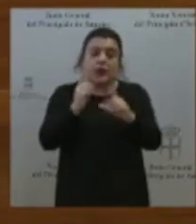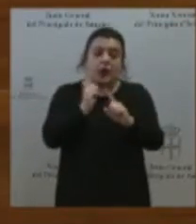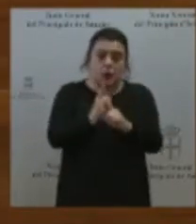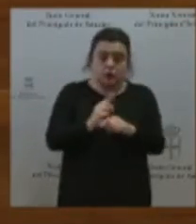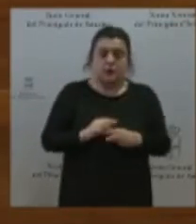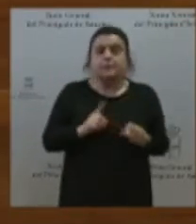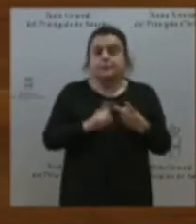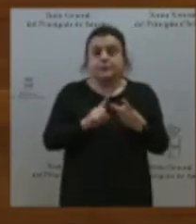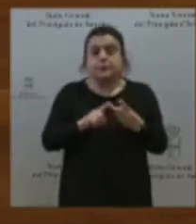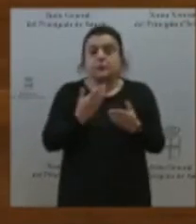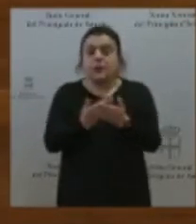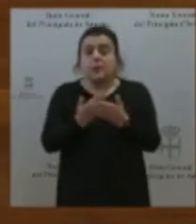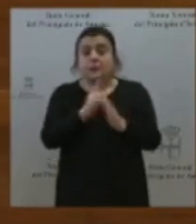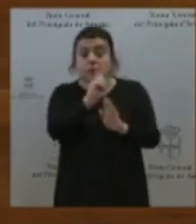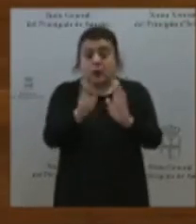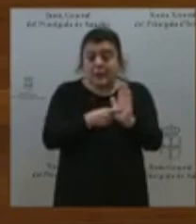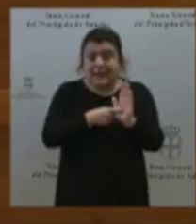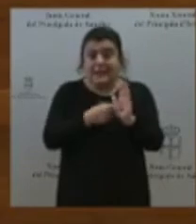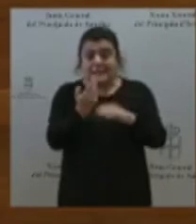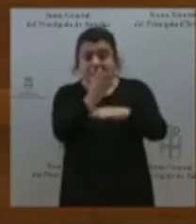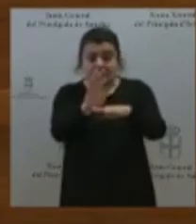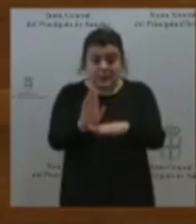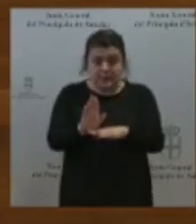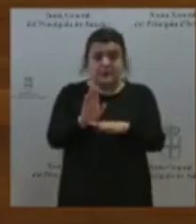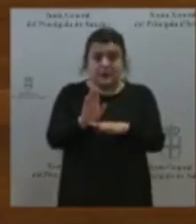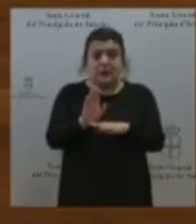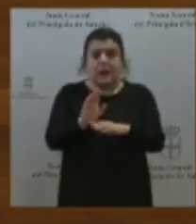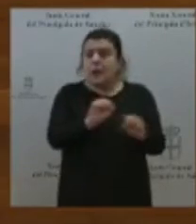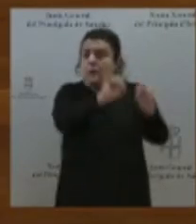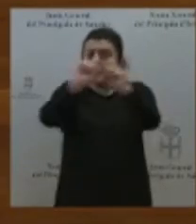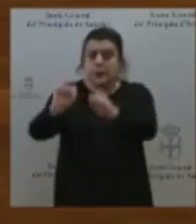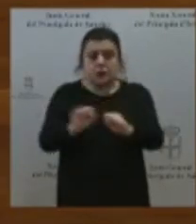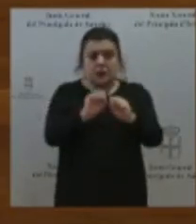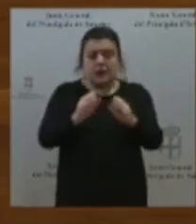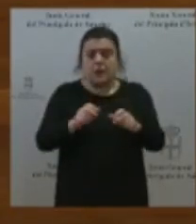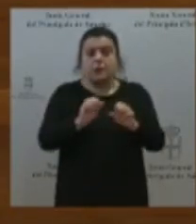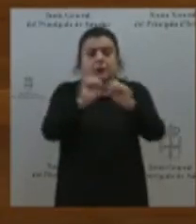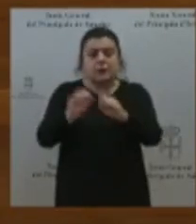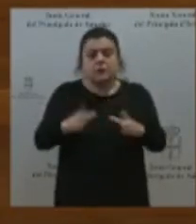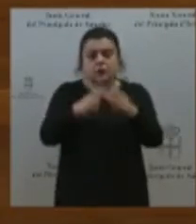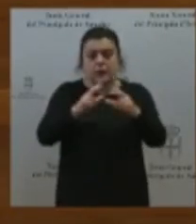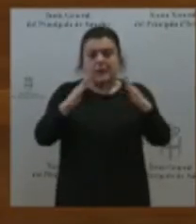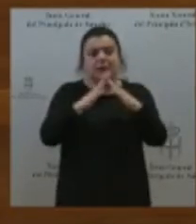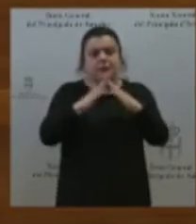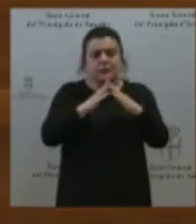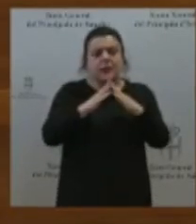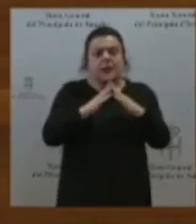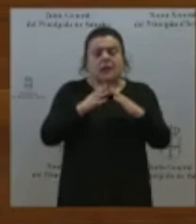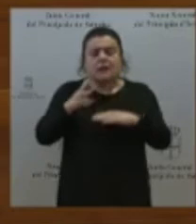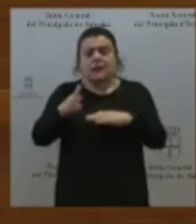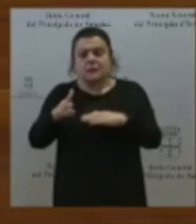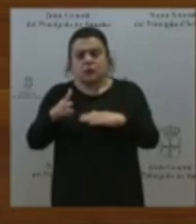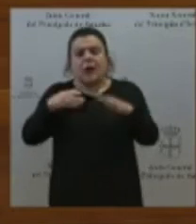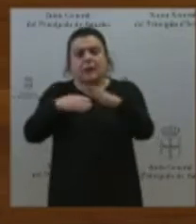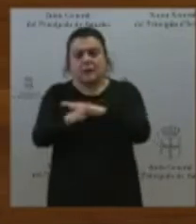función social de la vivienda y asegure el cumplimiento efectivo del derecho a una vivienda digna. A tal efecto, consideramos prioritaria una regulación del mercado